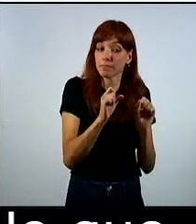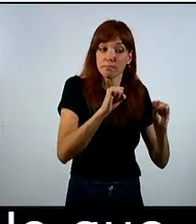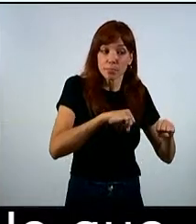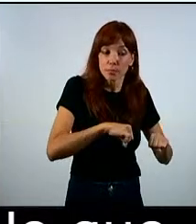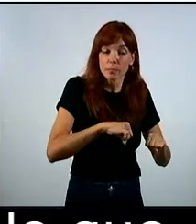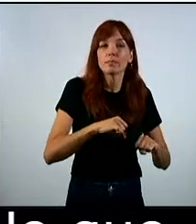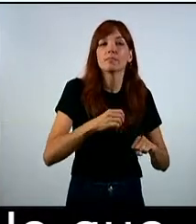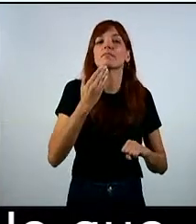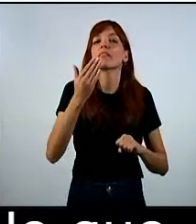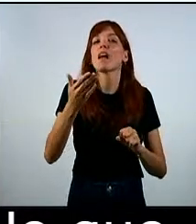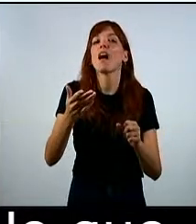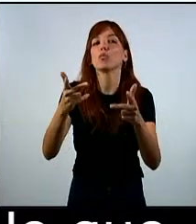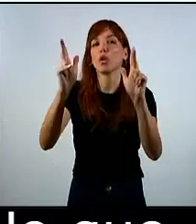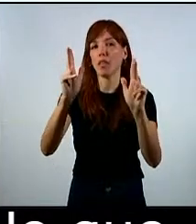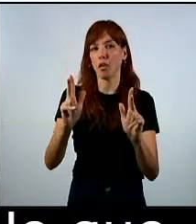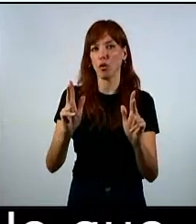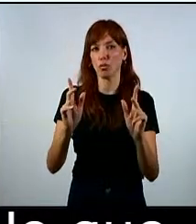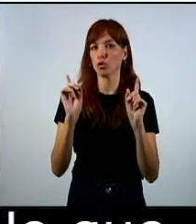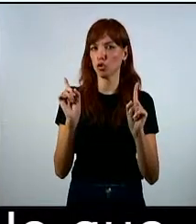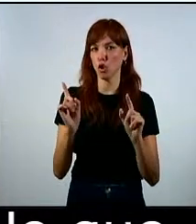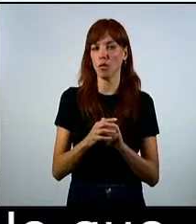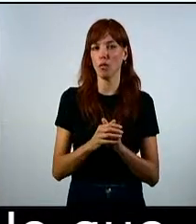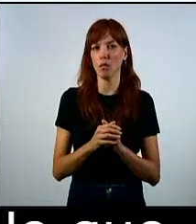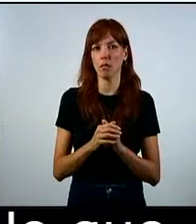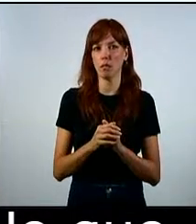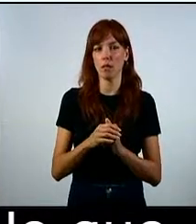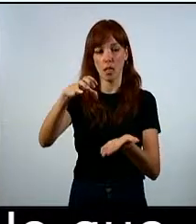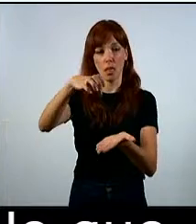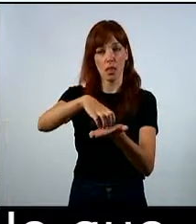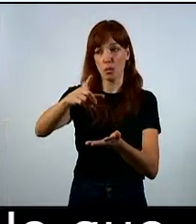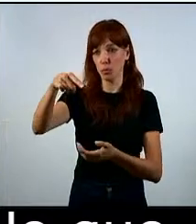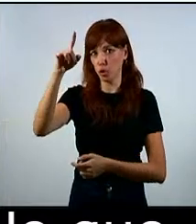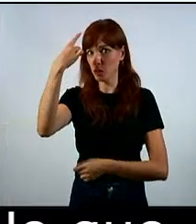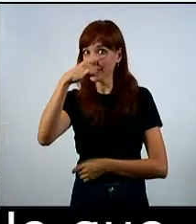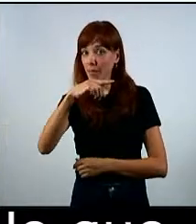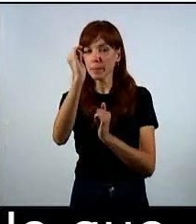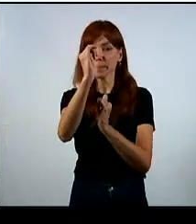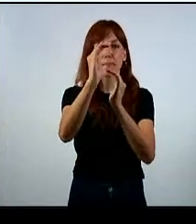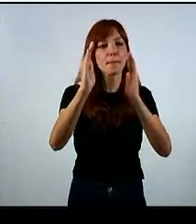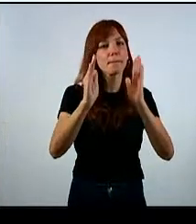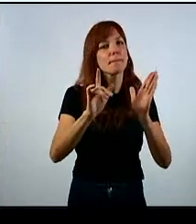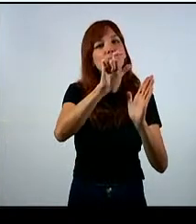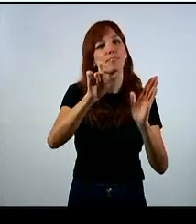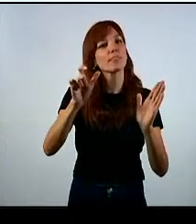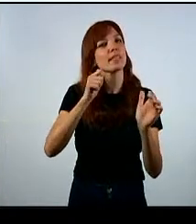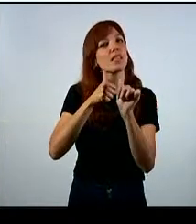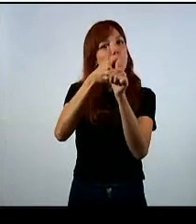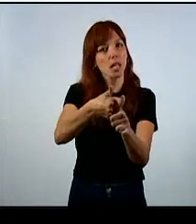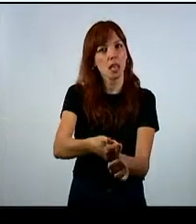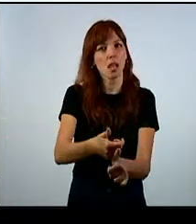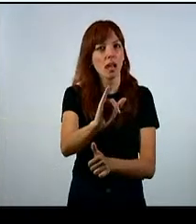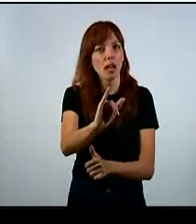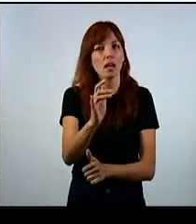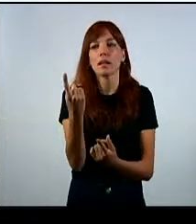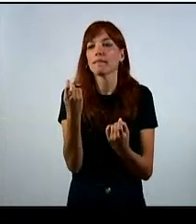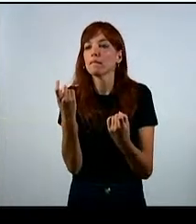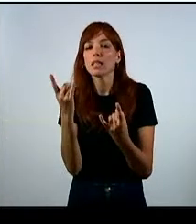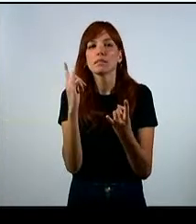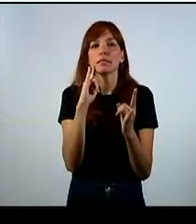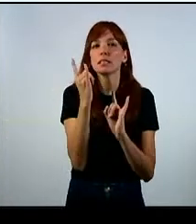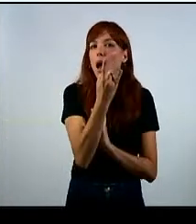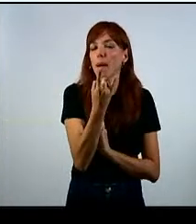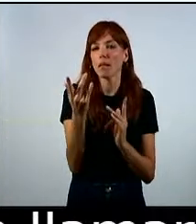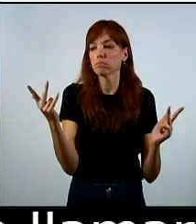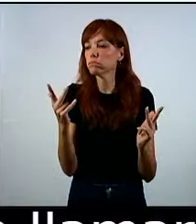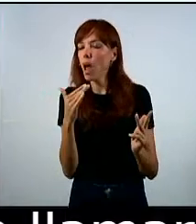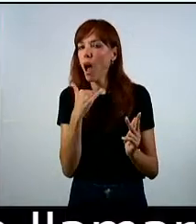a Consejo de Gobierno. Es el Concenter, saben ustedes que es para personas que tengan dependencia, que lo que necesitan es que puedan llamar pues, con una